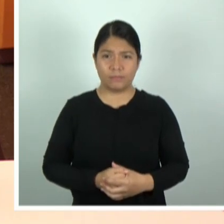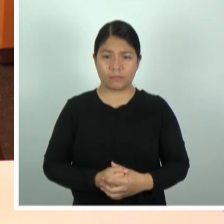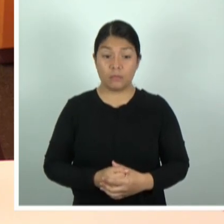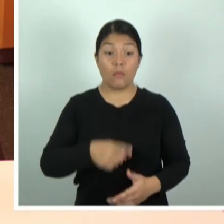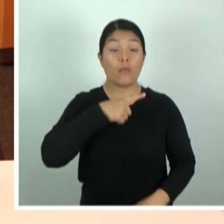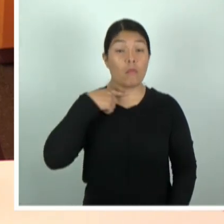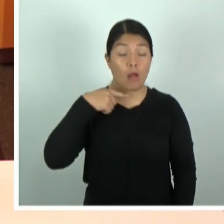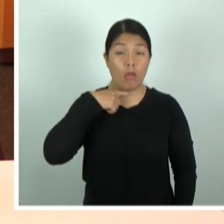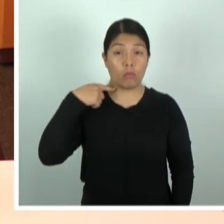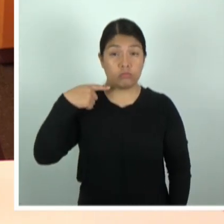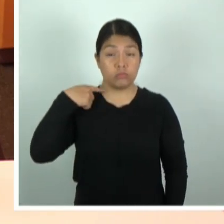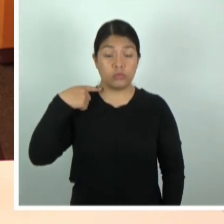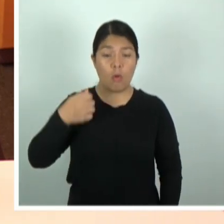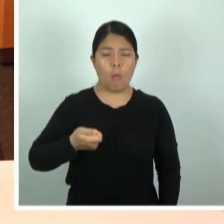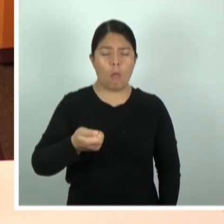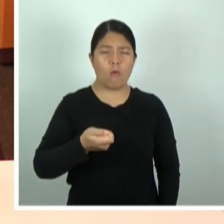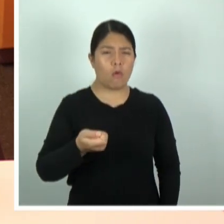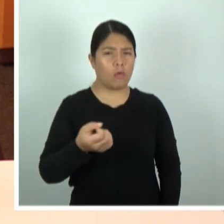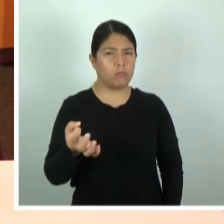El pecado provocó